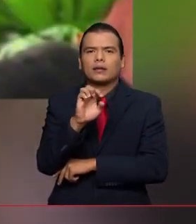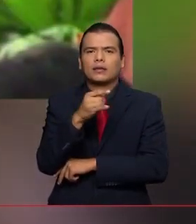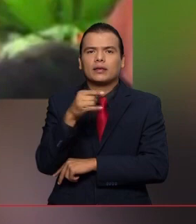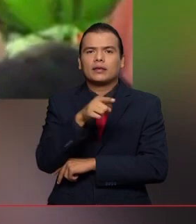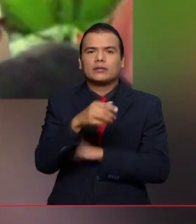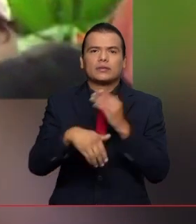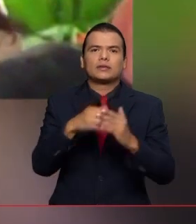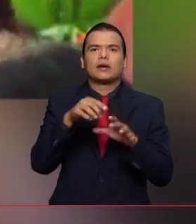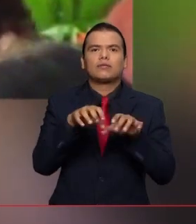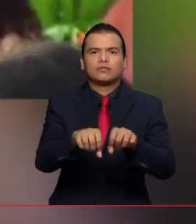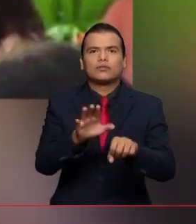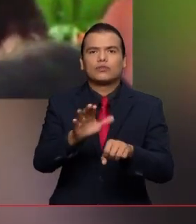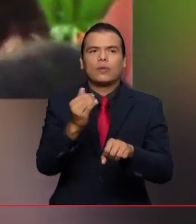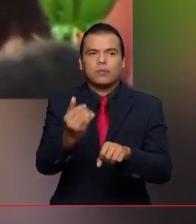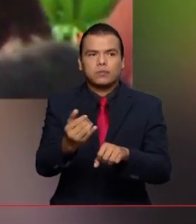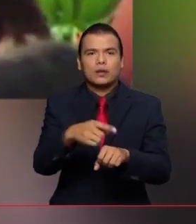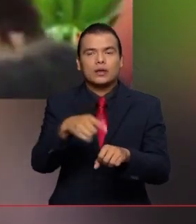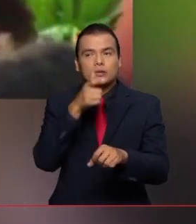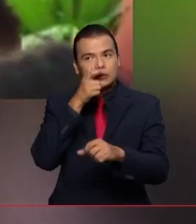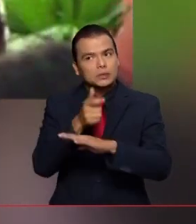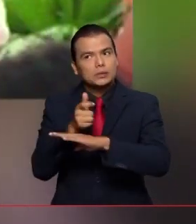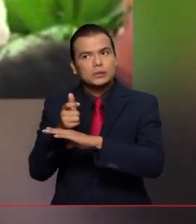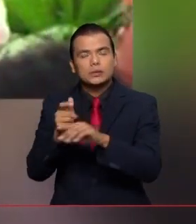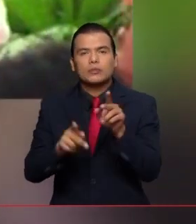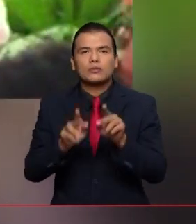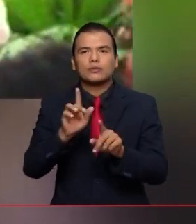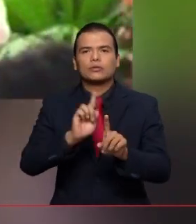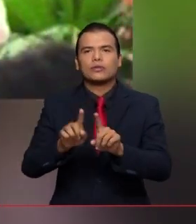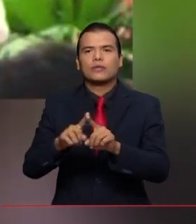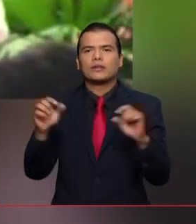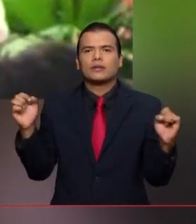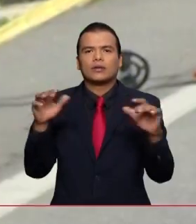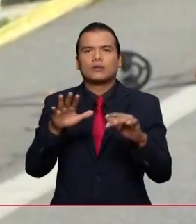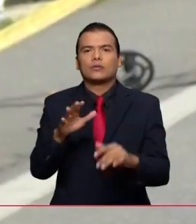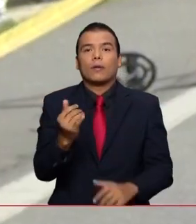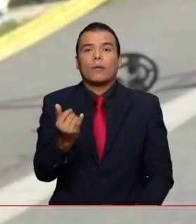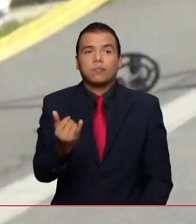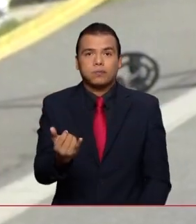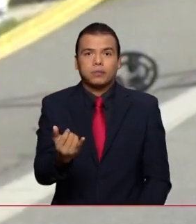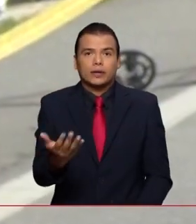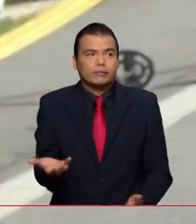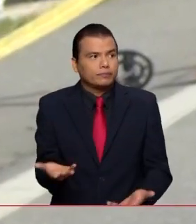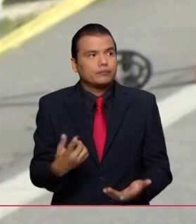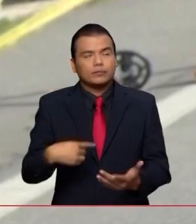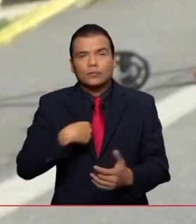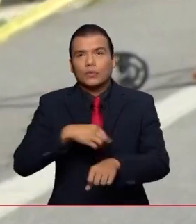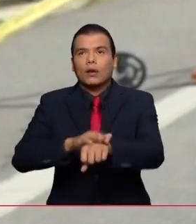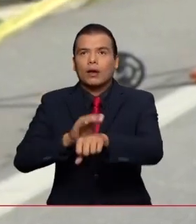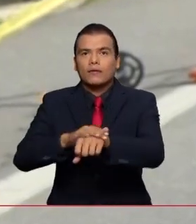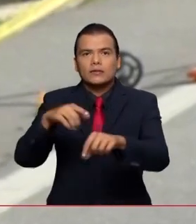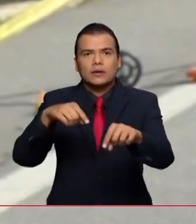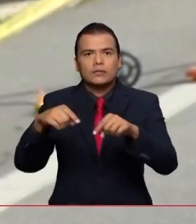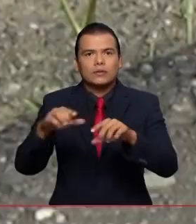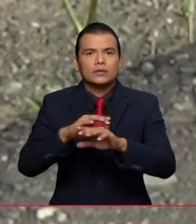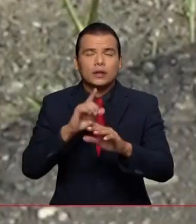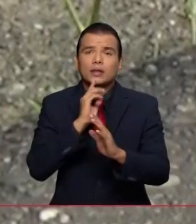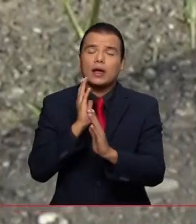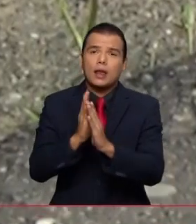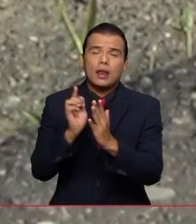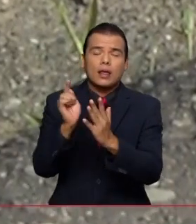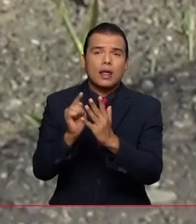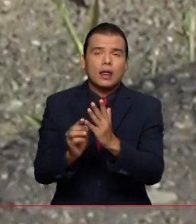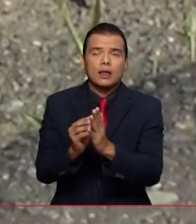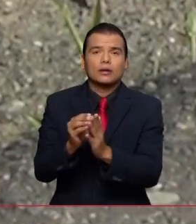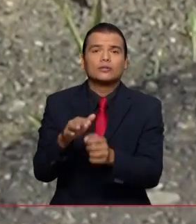retenes han seguido después del posterior al asesinato del líder social. De esta manera, los líderes expusieron la situación que